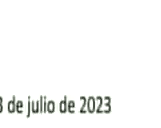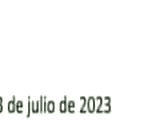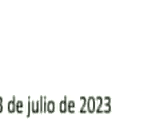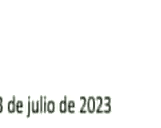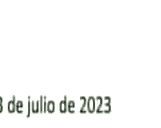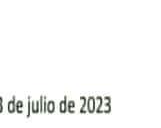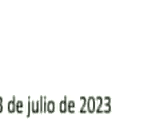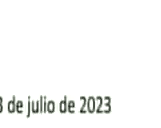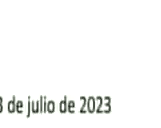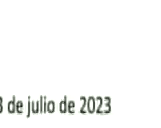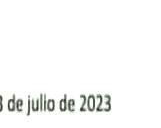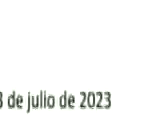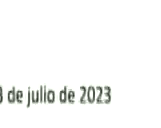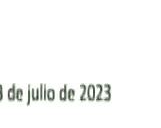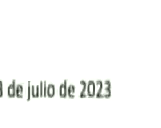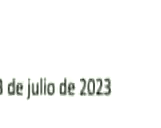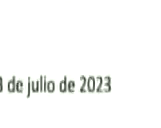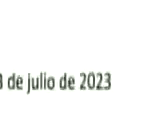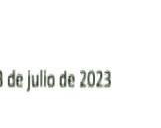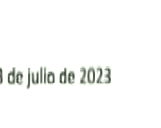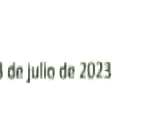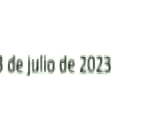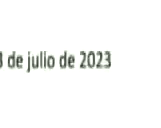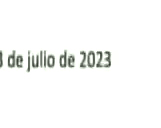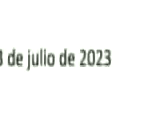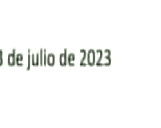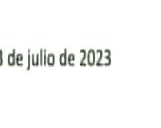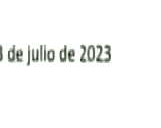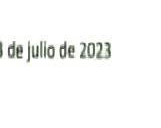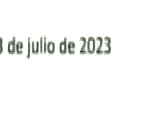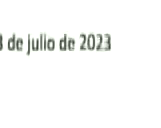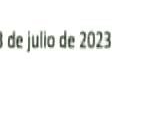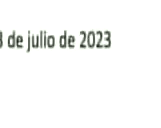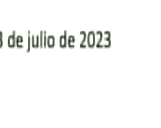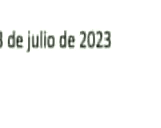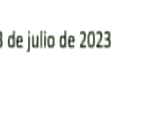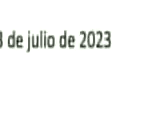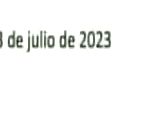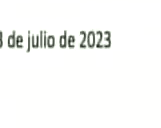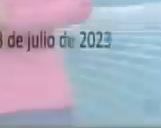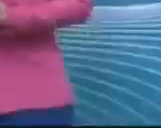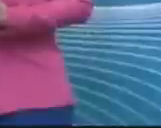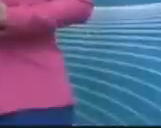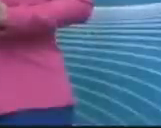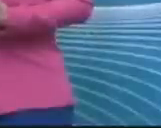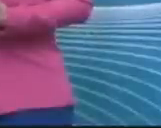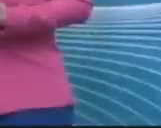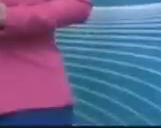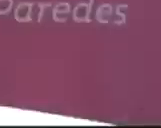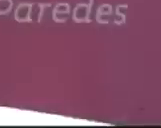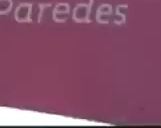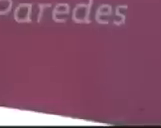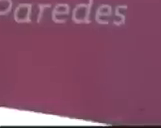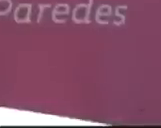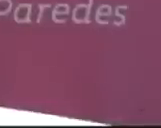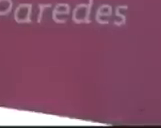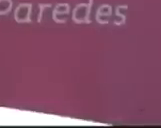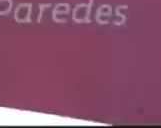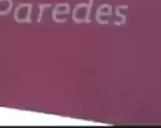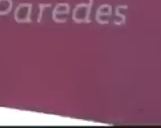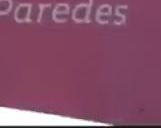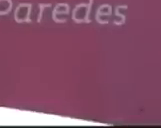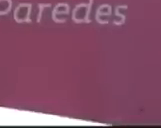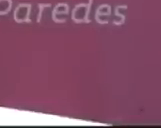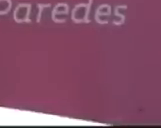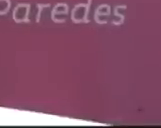socialista, lo dice el general en jefe Vladimir Padrino López. Fin del comunicado. Bueno, la primera noticia, pues,